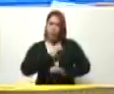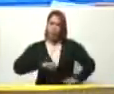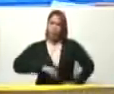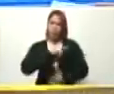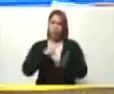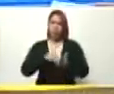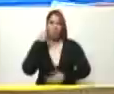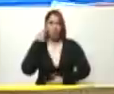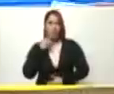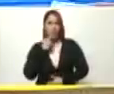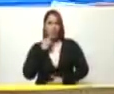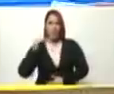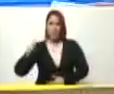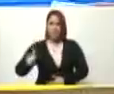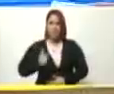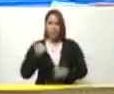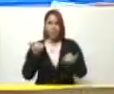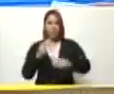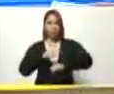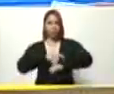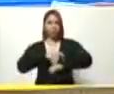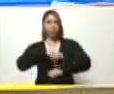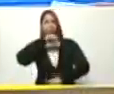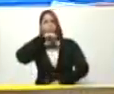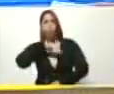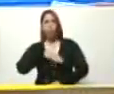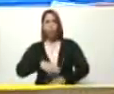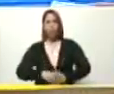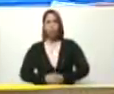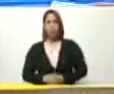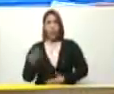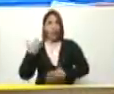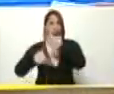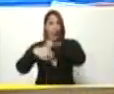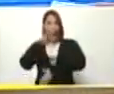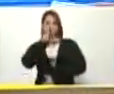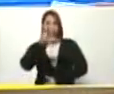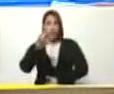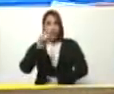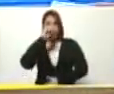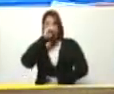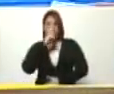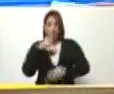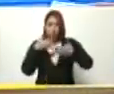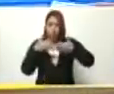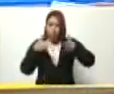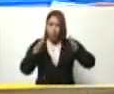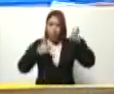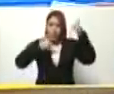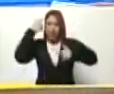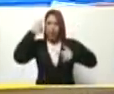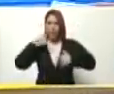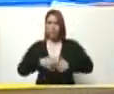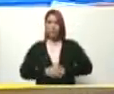Aprovechar este tiempo histórico que hace 30 años abrió nuestro comandante Chávez